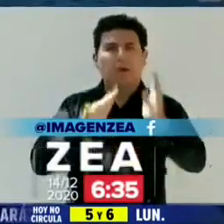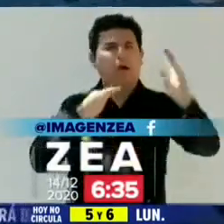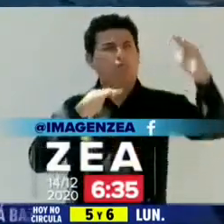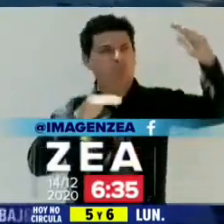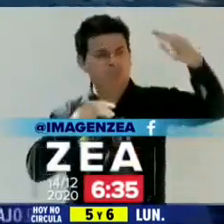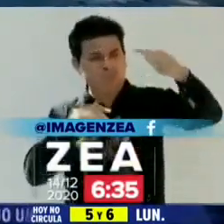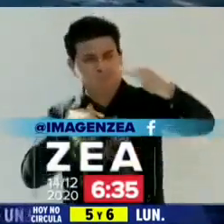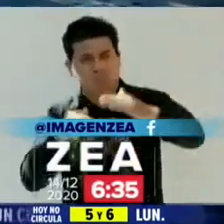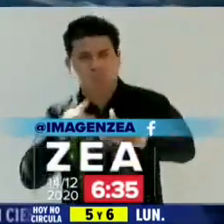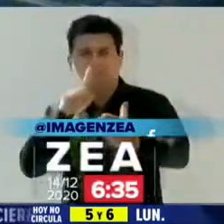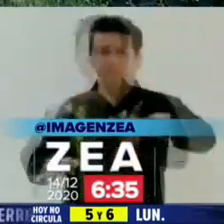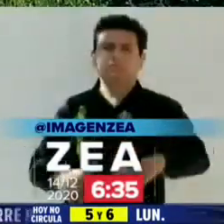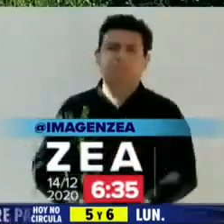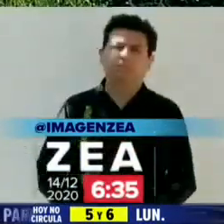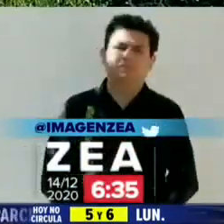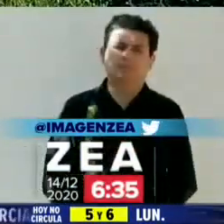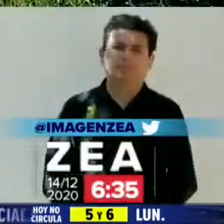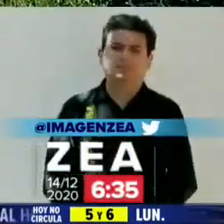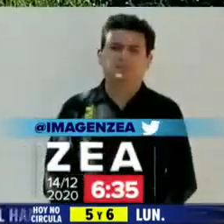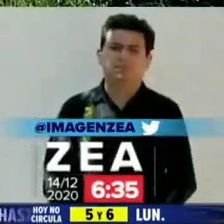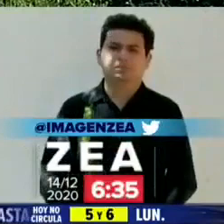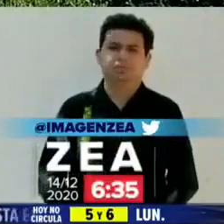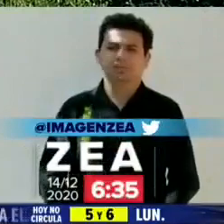en Sinaloa.